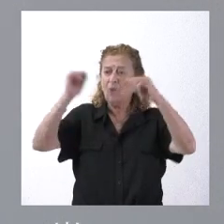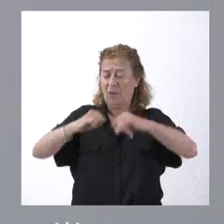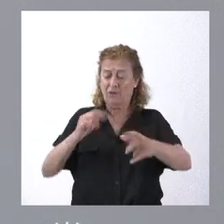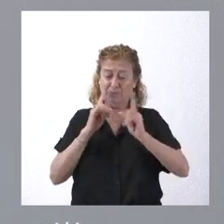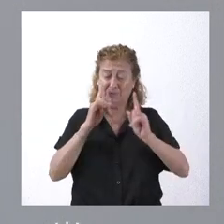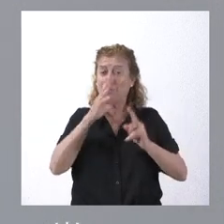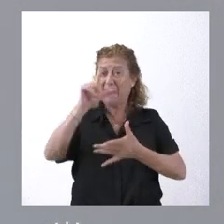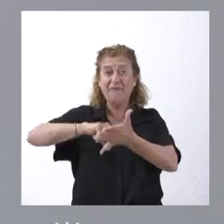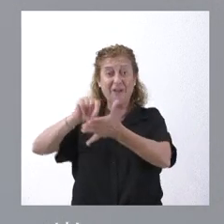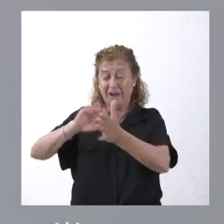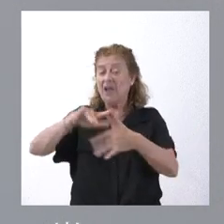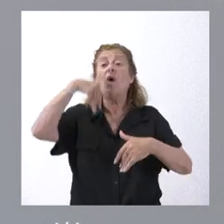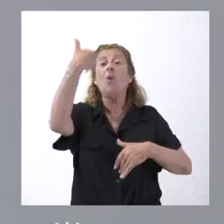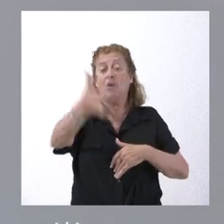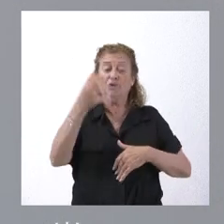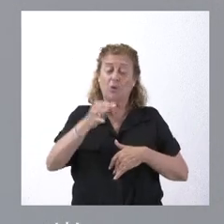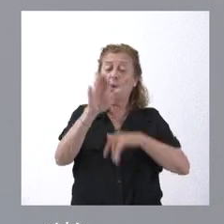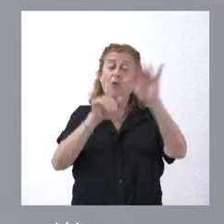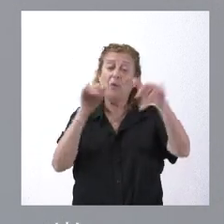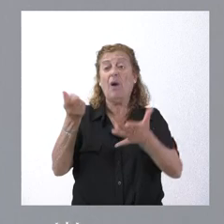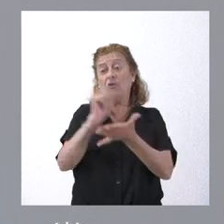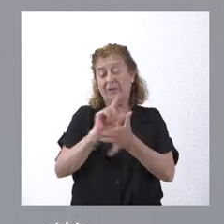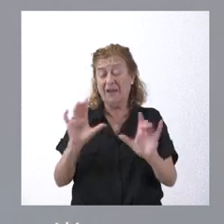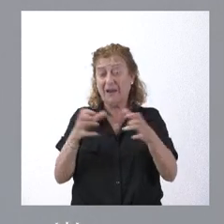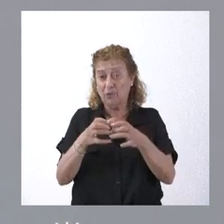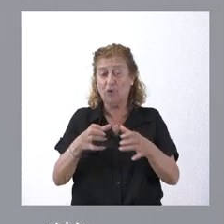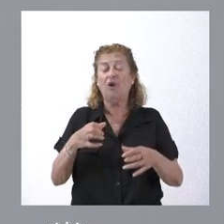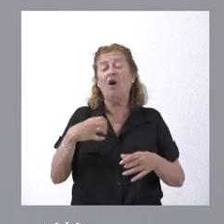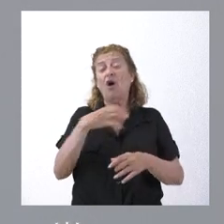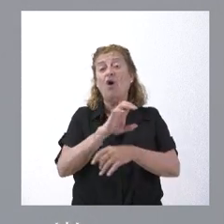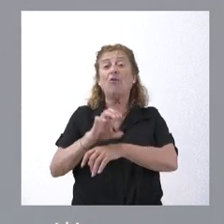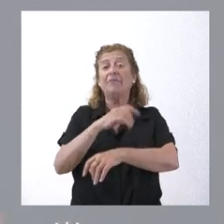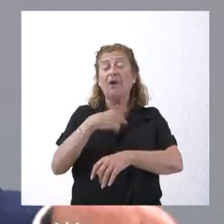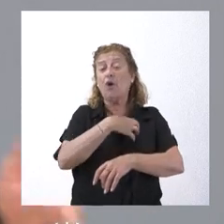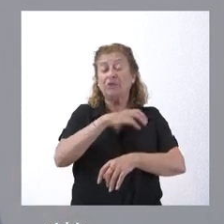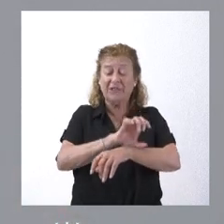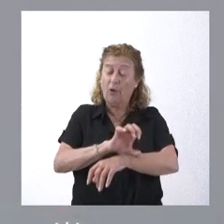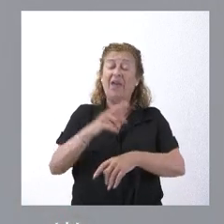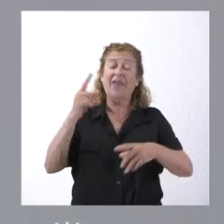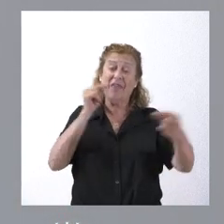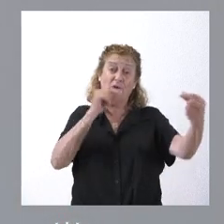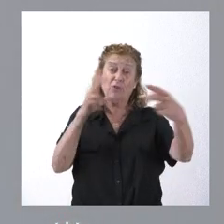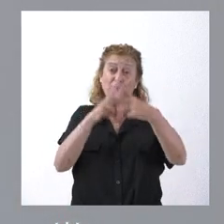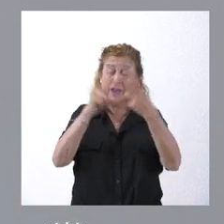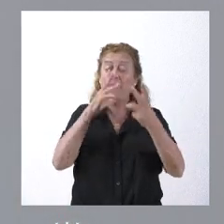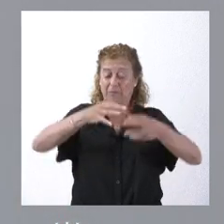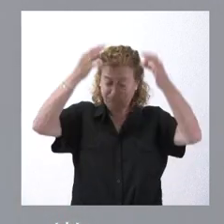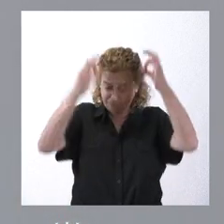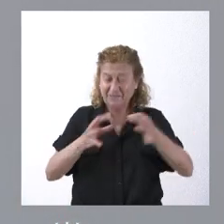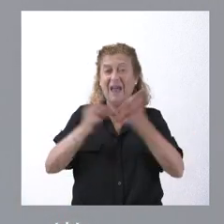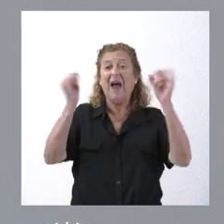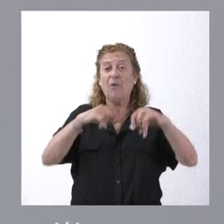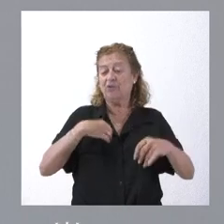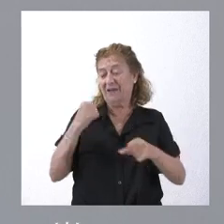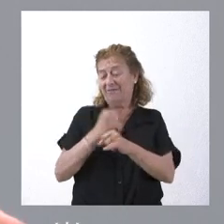firmar y, acto seguido, pues se convocará una nueva reunión del Consejo del Diálogo Social, donde la idea es formalizar los acuerdos que se han venido trabajando todo este año.